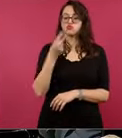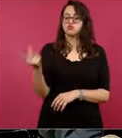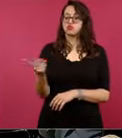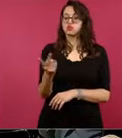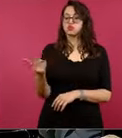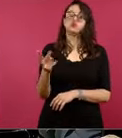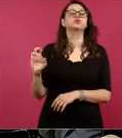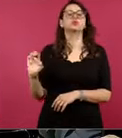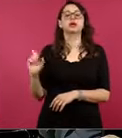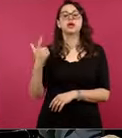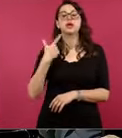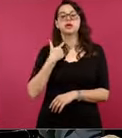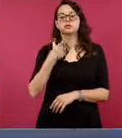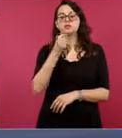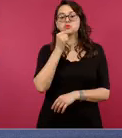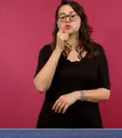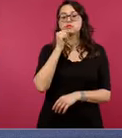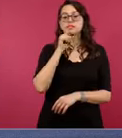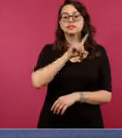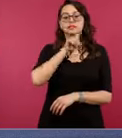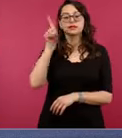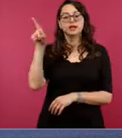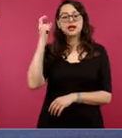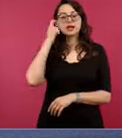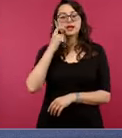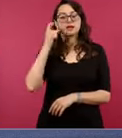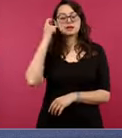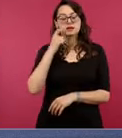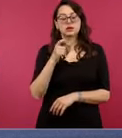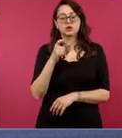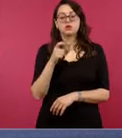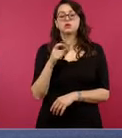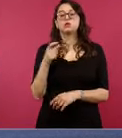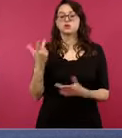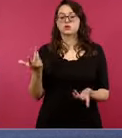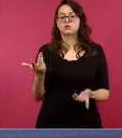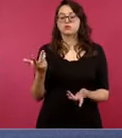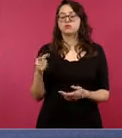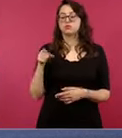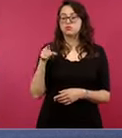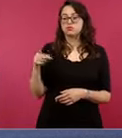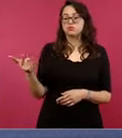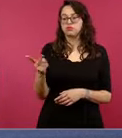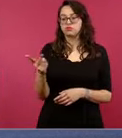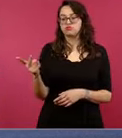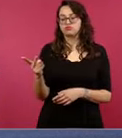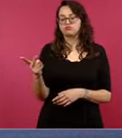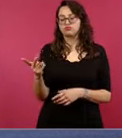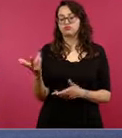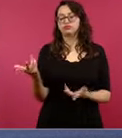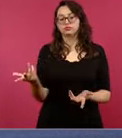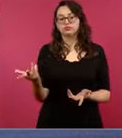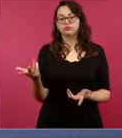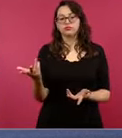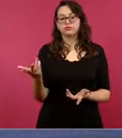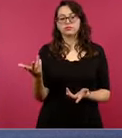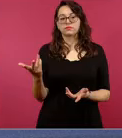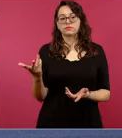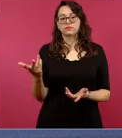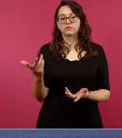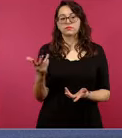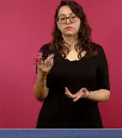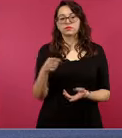de estatales en el estado de Guerrero, vinculados a proceso por los delitos de homicidio calificado cometido en agravio